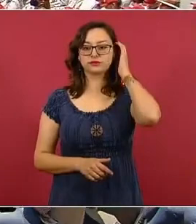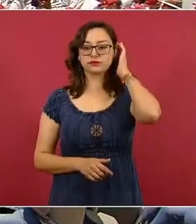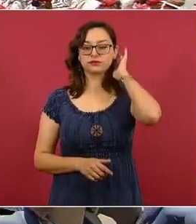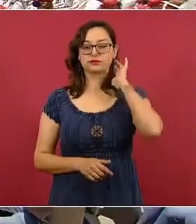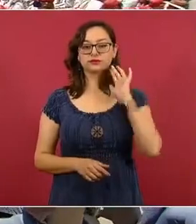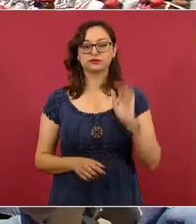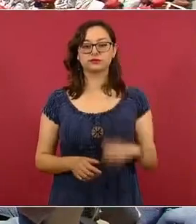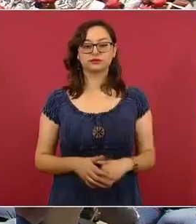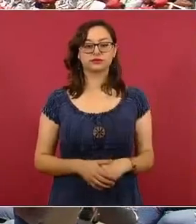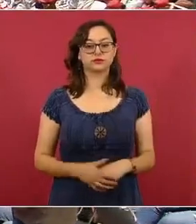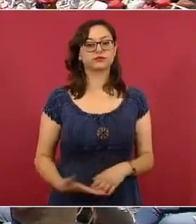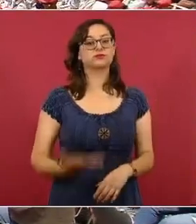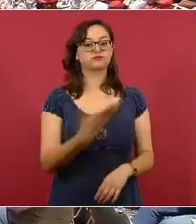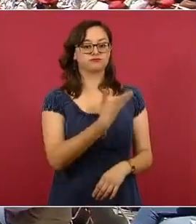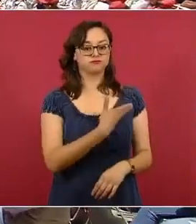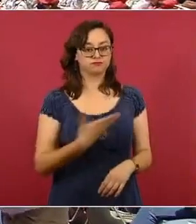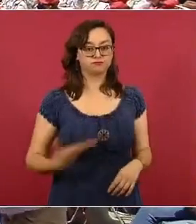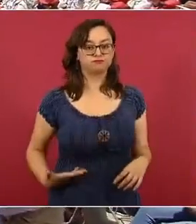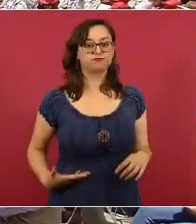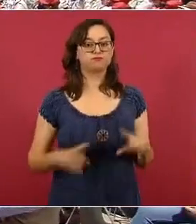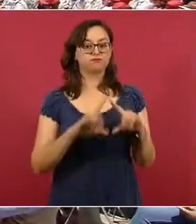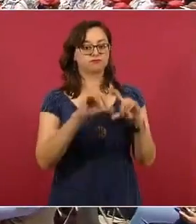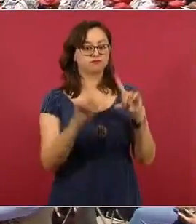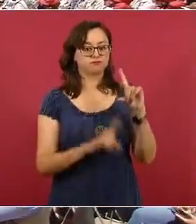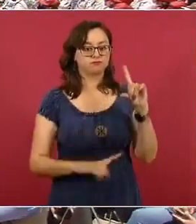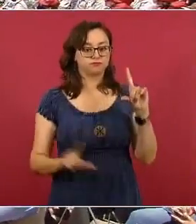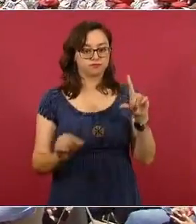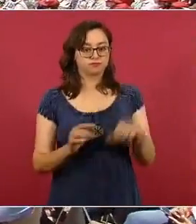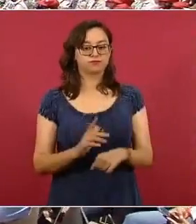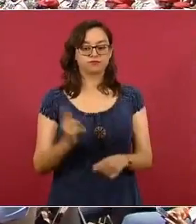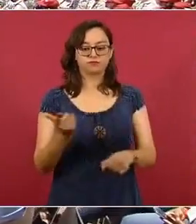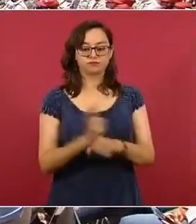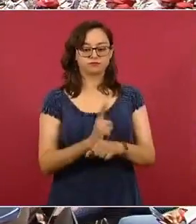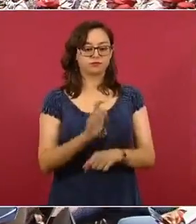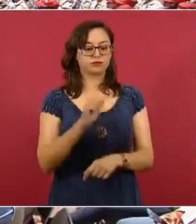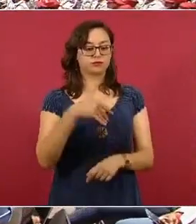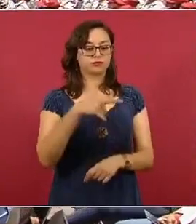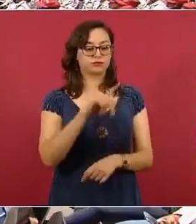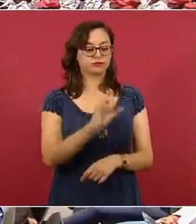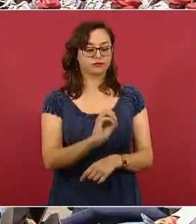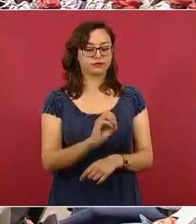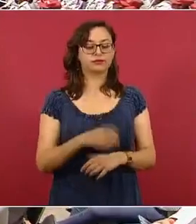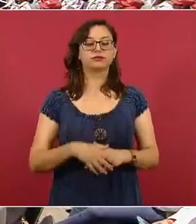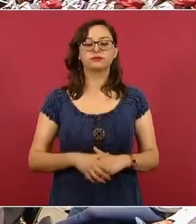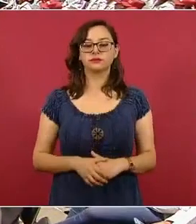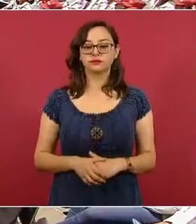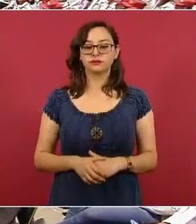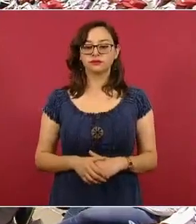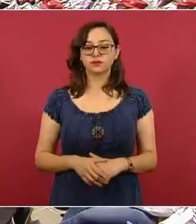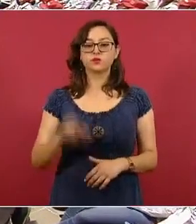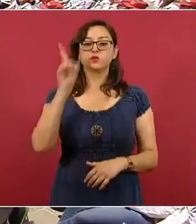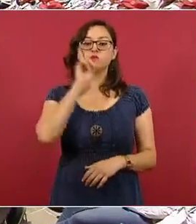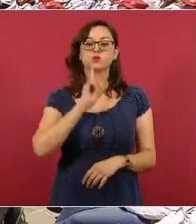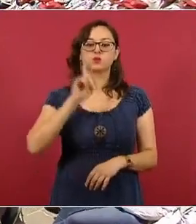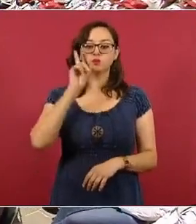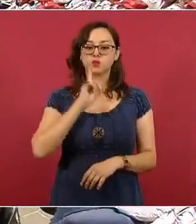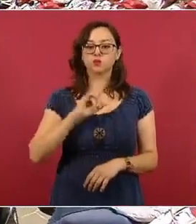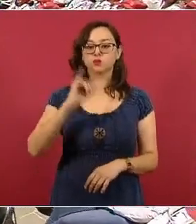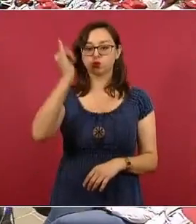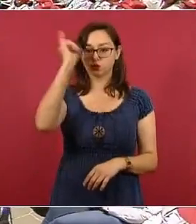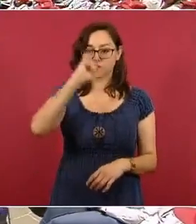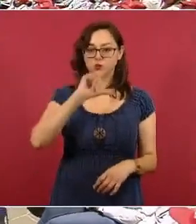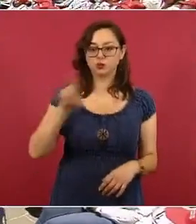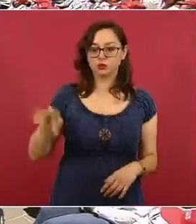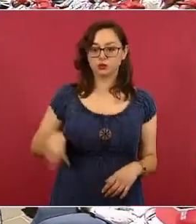Ciudadano Presidente de la República, licenciado Andrés Manuel López Obrador, ciudadana Jefa de Gobierno,